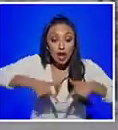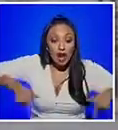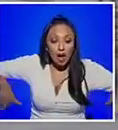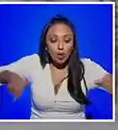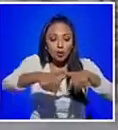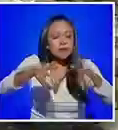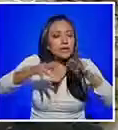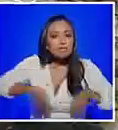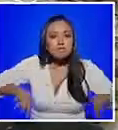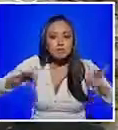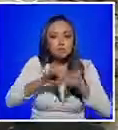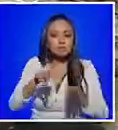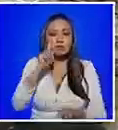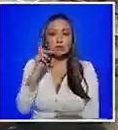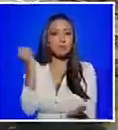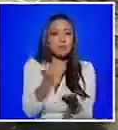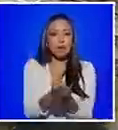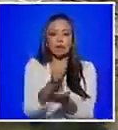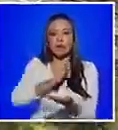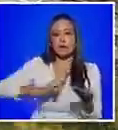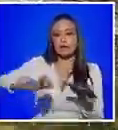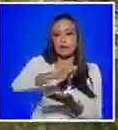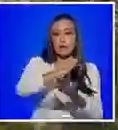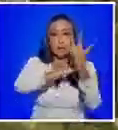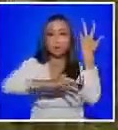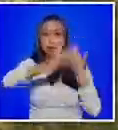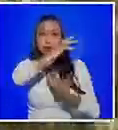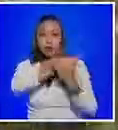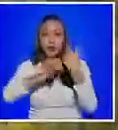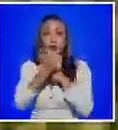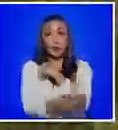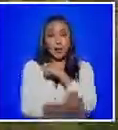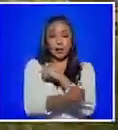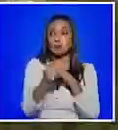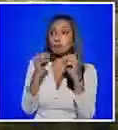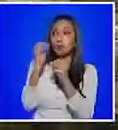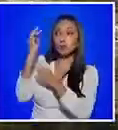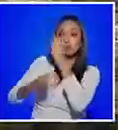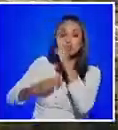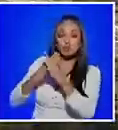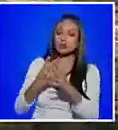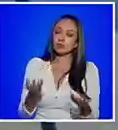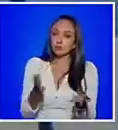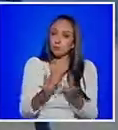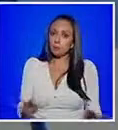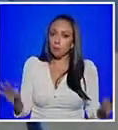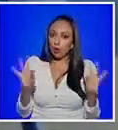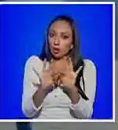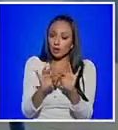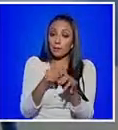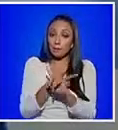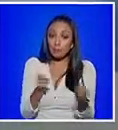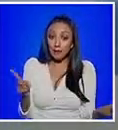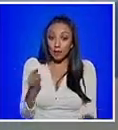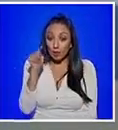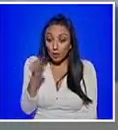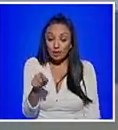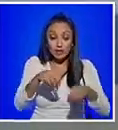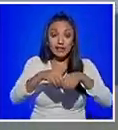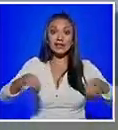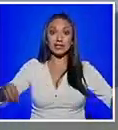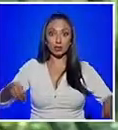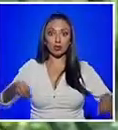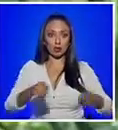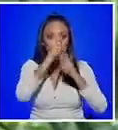un geositio. Su trascendencia en la historia del país y hasta del mundo es innegable. Pero mantener estos títulos está